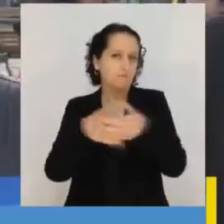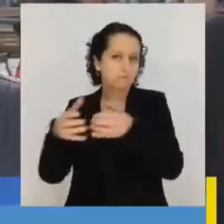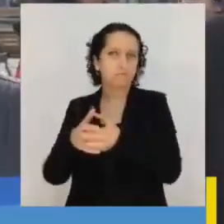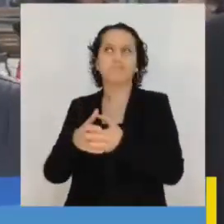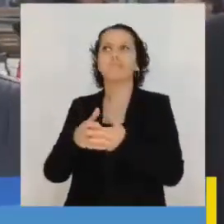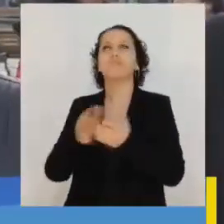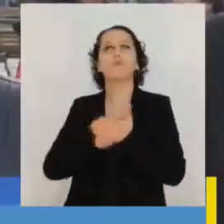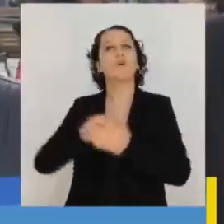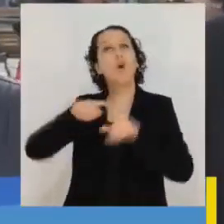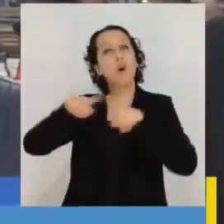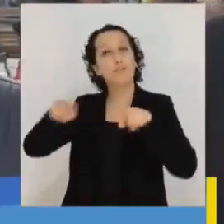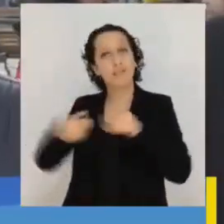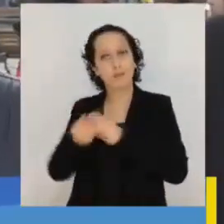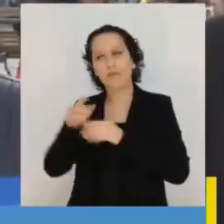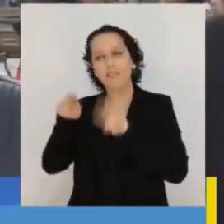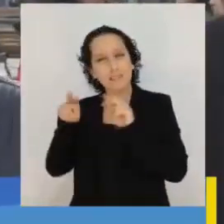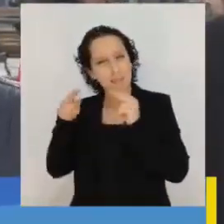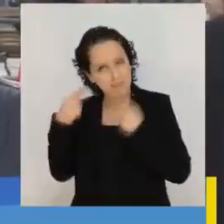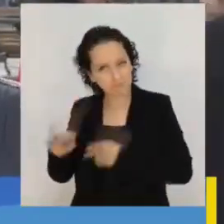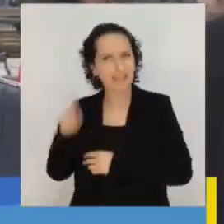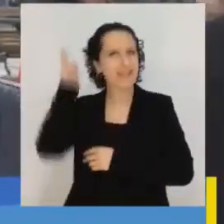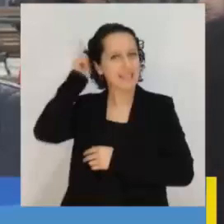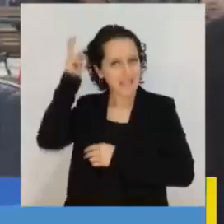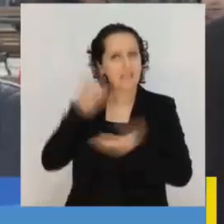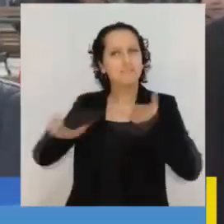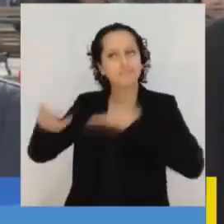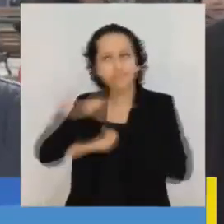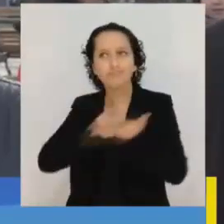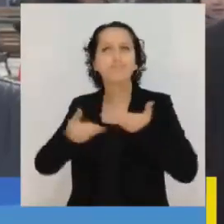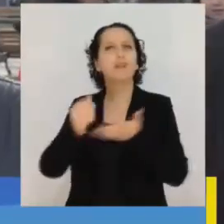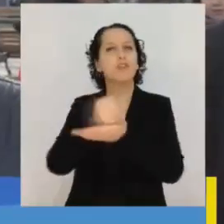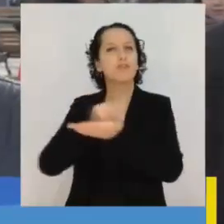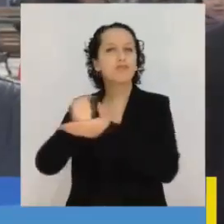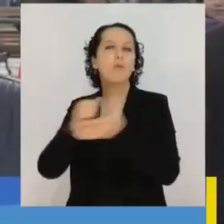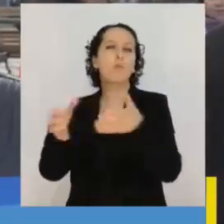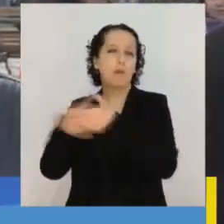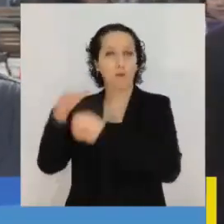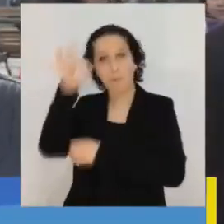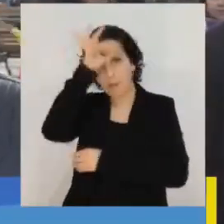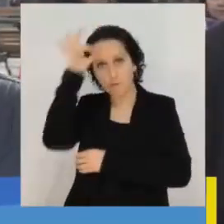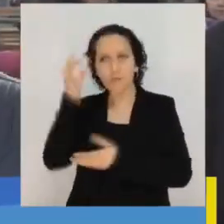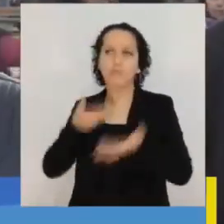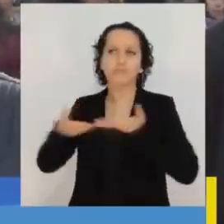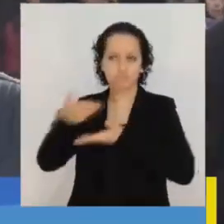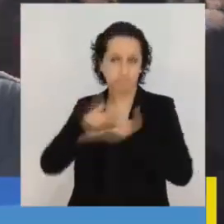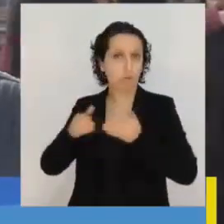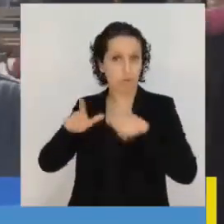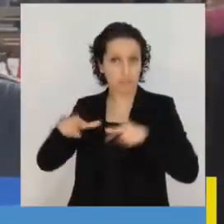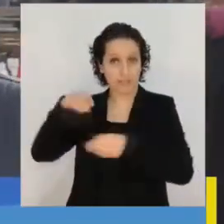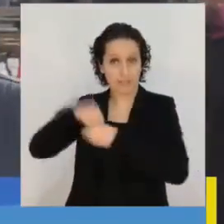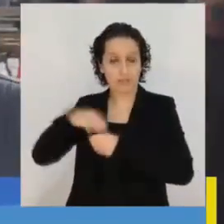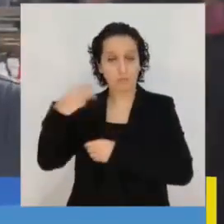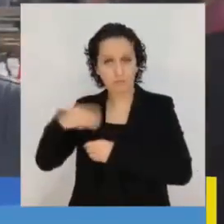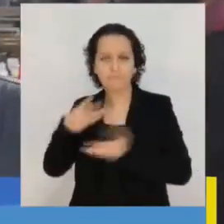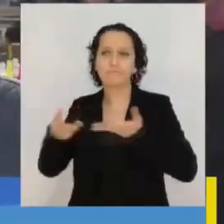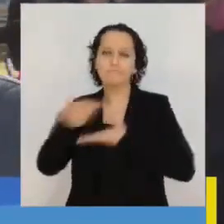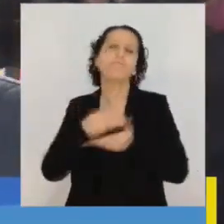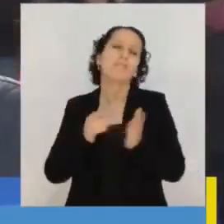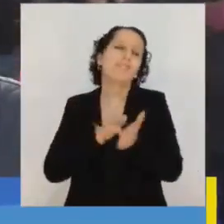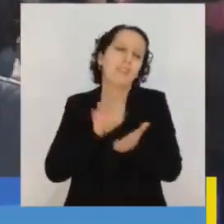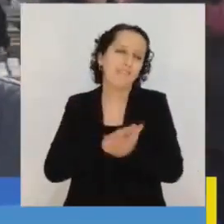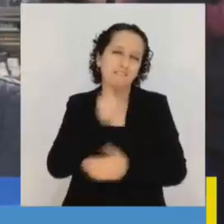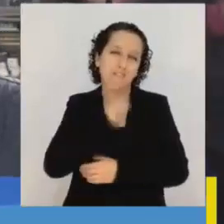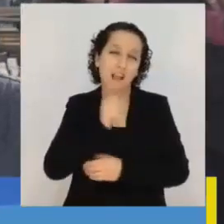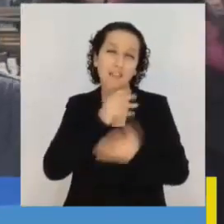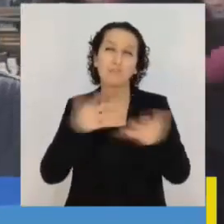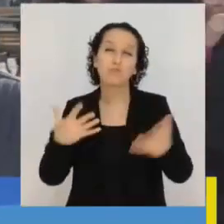Oficina de Asuntos Indígenas, con un diálogo permanente con las asociaciones de los pueblos mapuches, y claramente estamos al debe como Estado, como gobierno, de